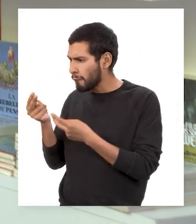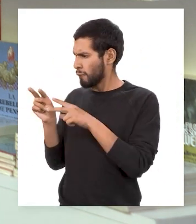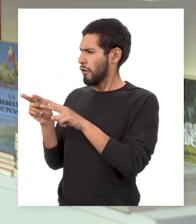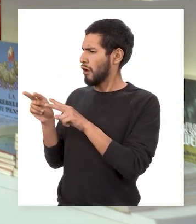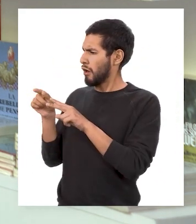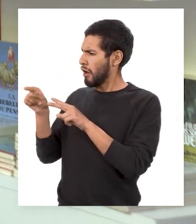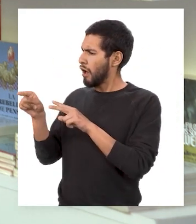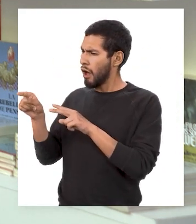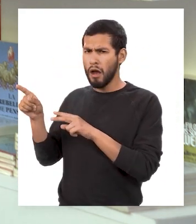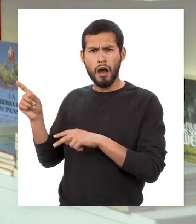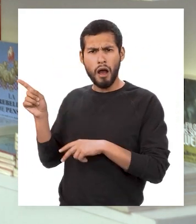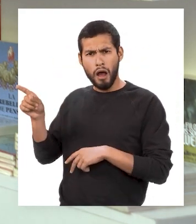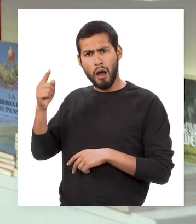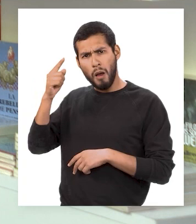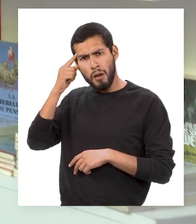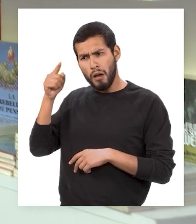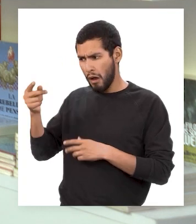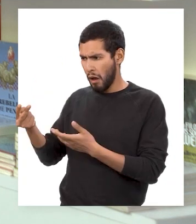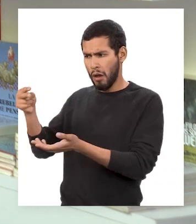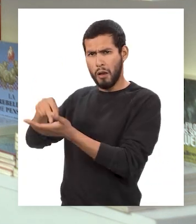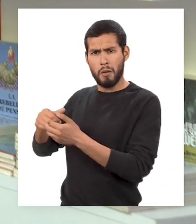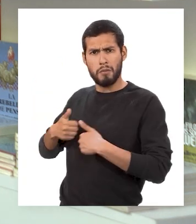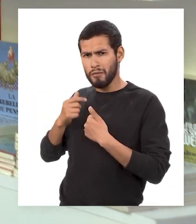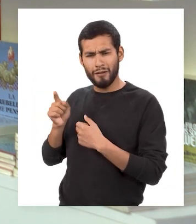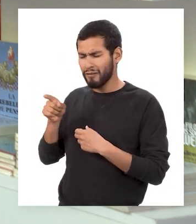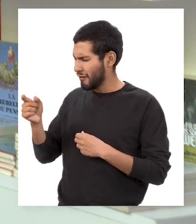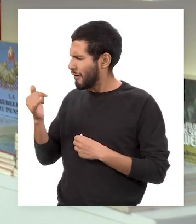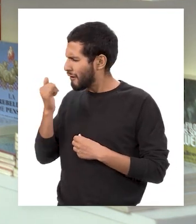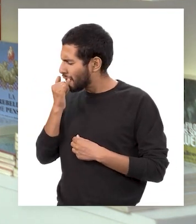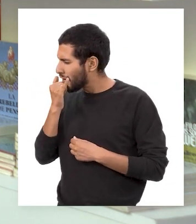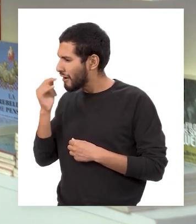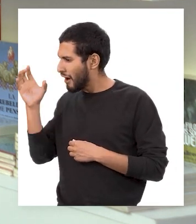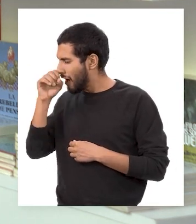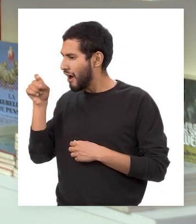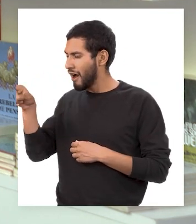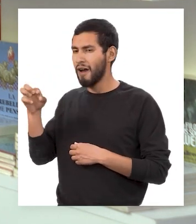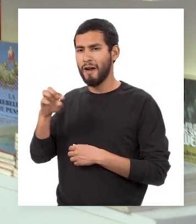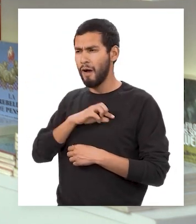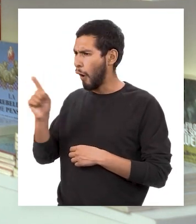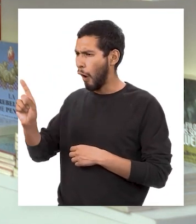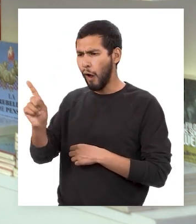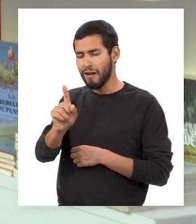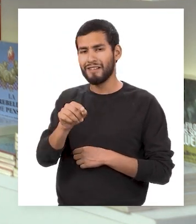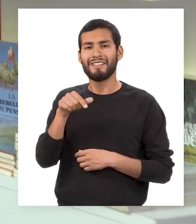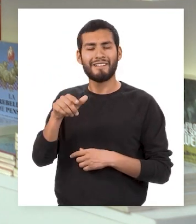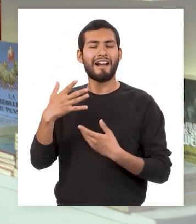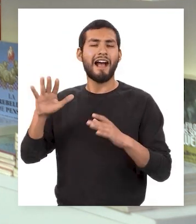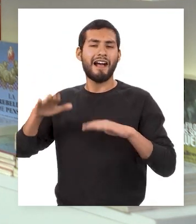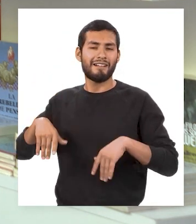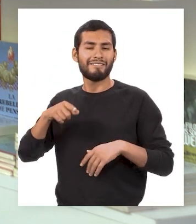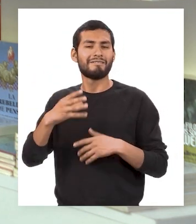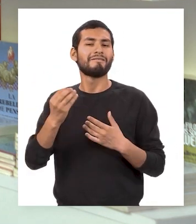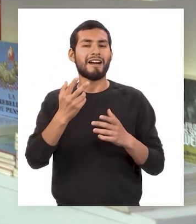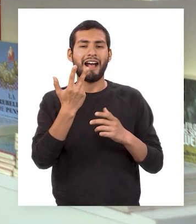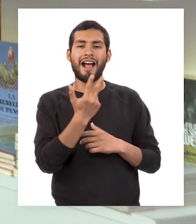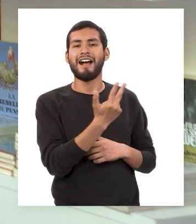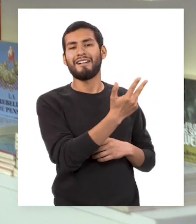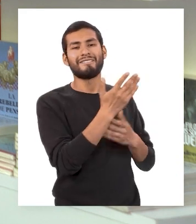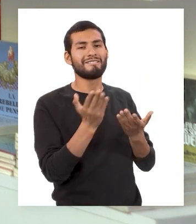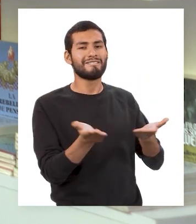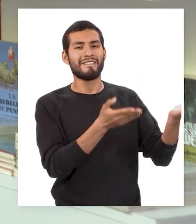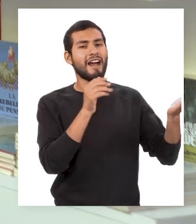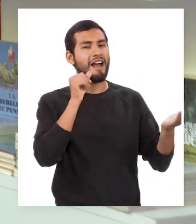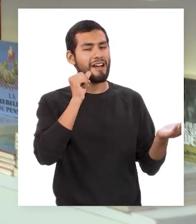se dieron cuenta que este no era quien había regresado a la vida, ya era muy tarde. Phileas Fogg, Passepartout y el guía se